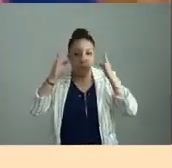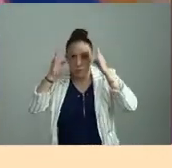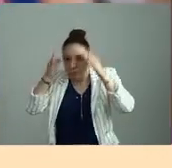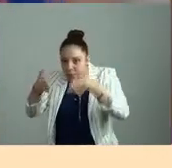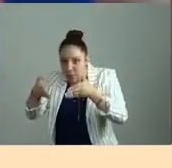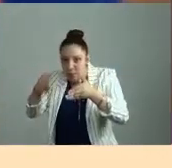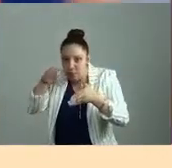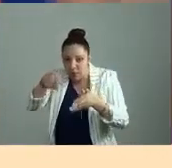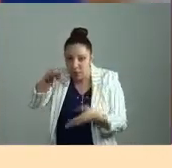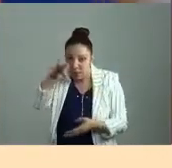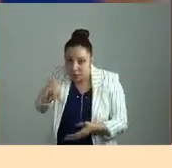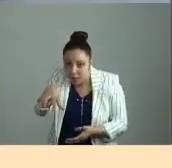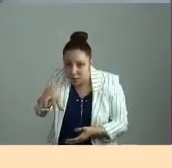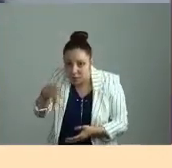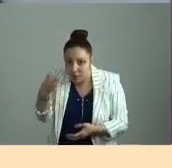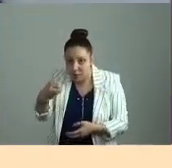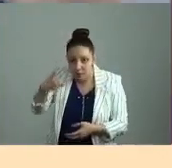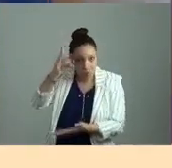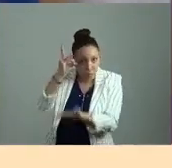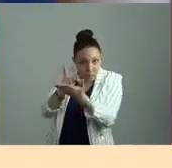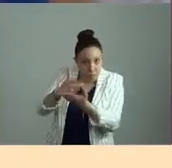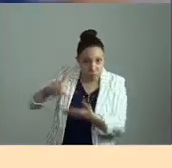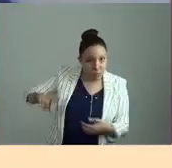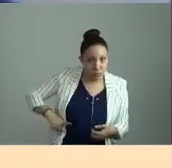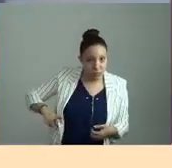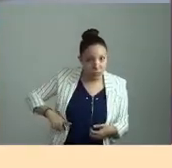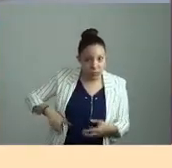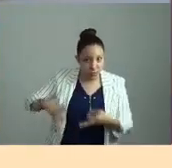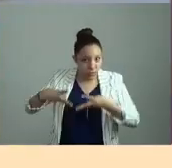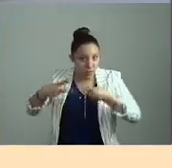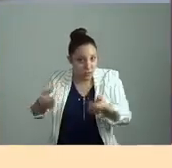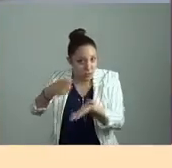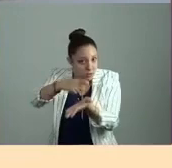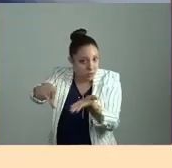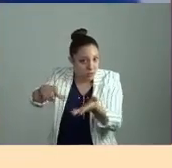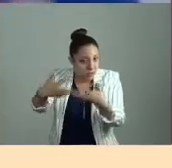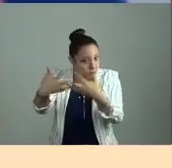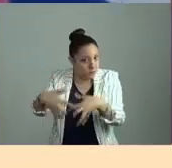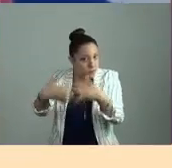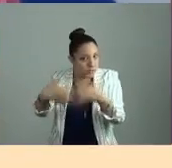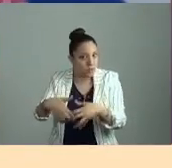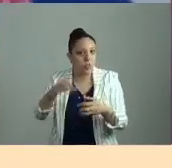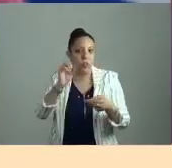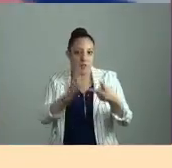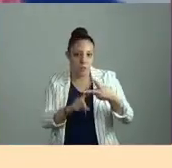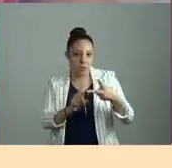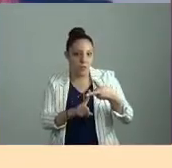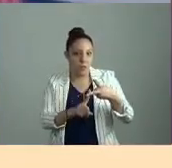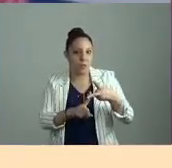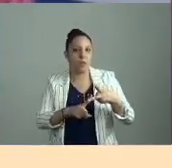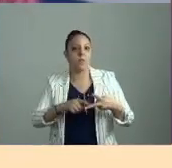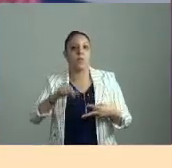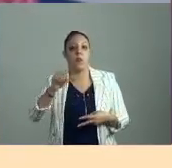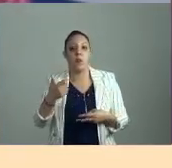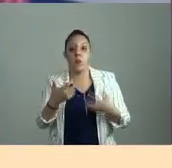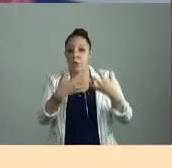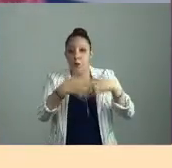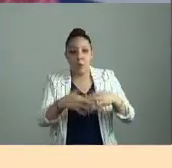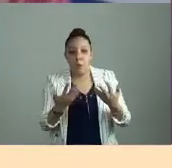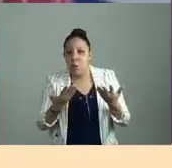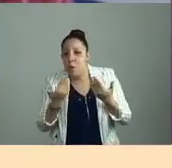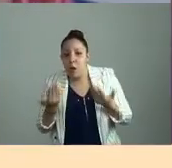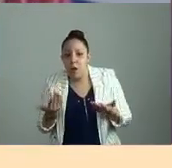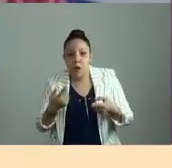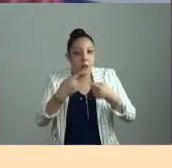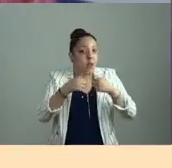visto sobre todo la fábrica lo veo industrial y marginalizado no ha visto el trabajo